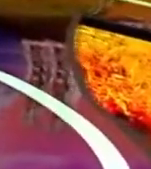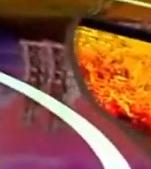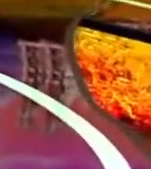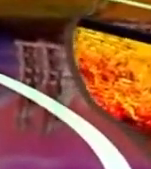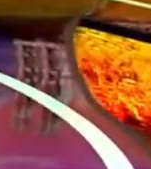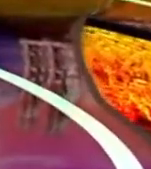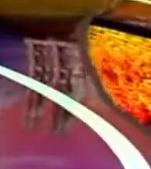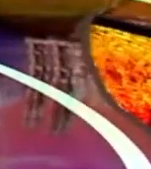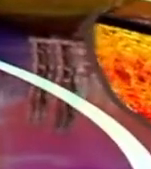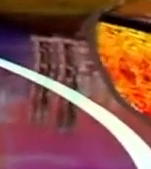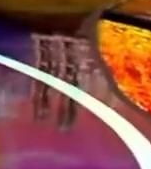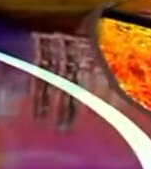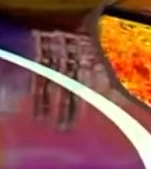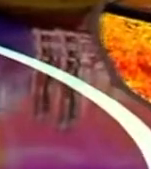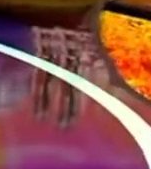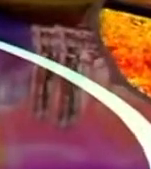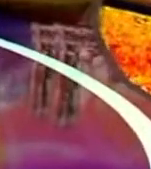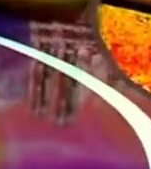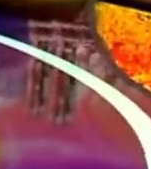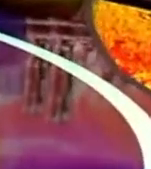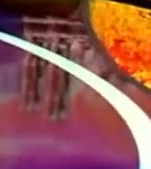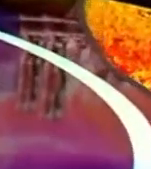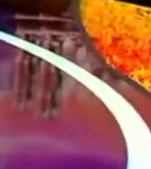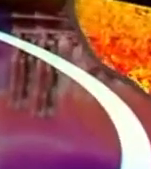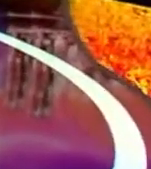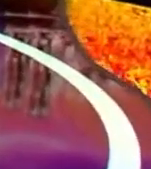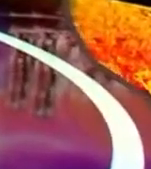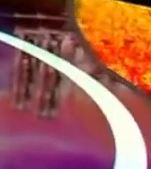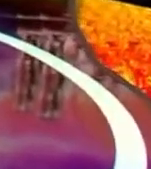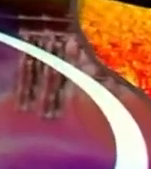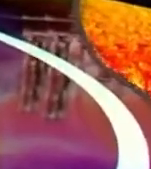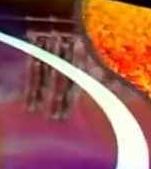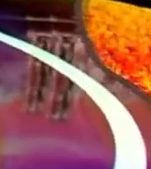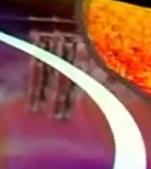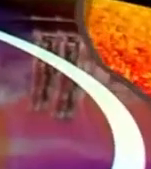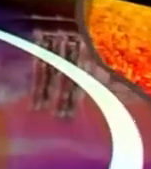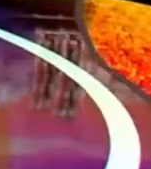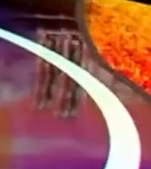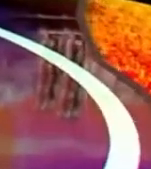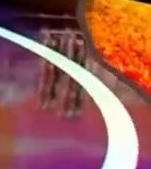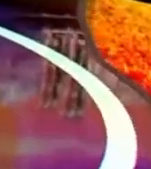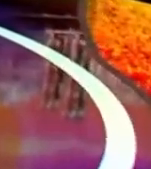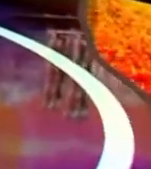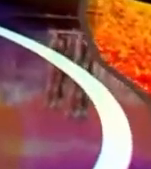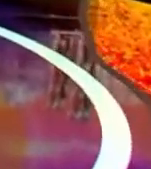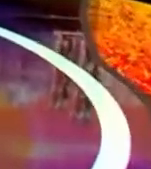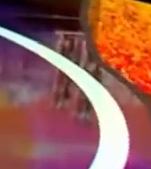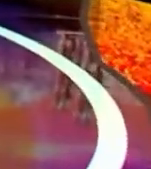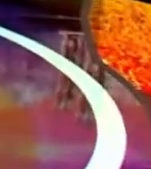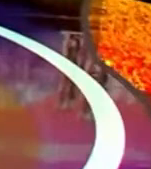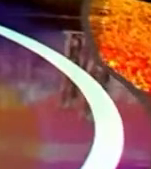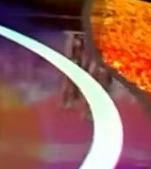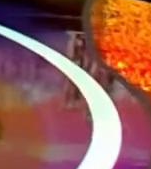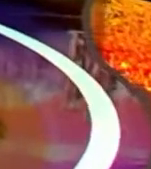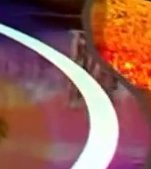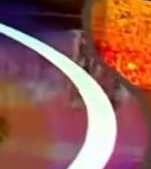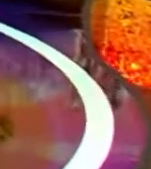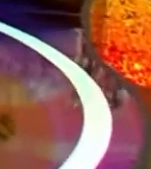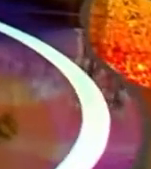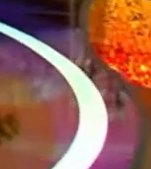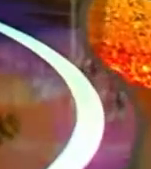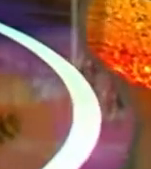su conservación, no solamente para el presente, sino que también, además, para el futuro. Aprender a convivir, como es el lema de este